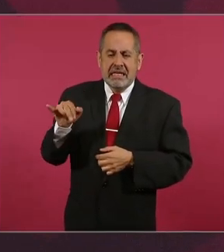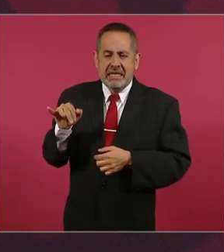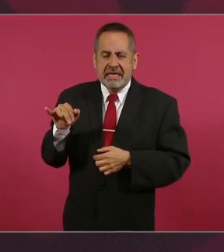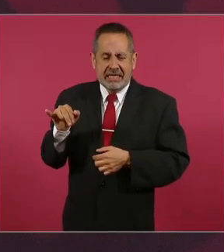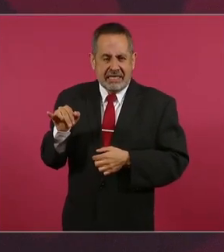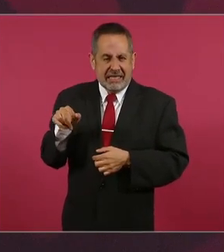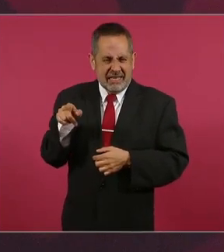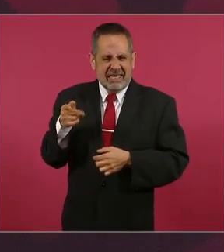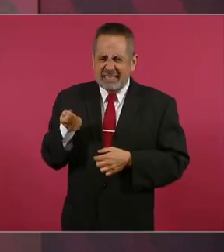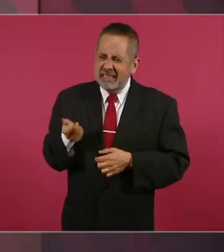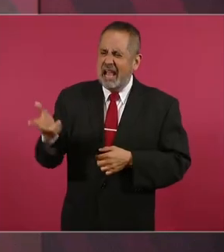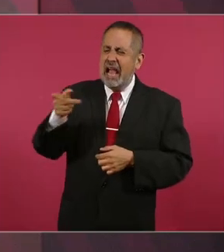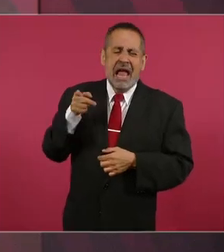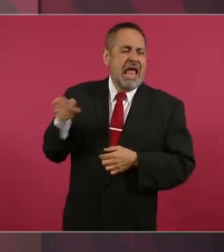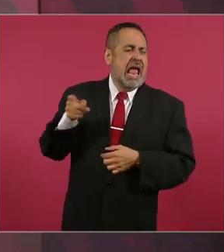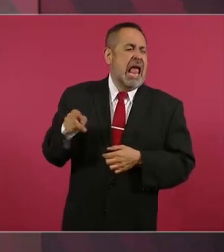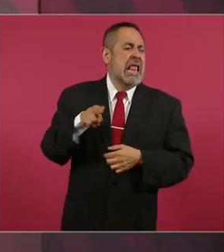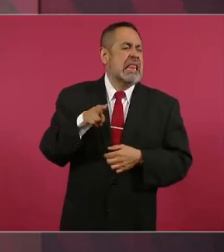como